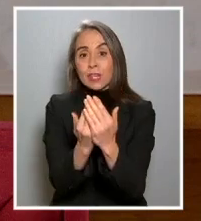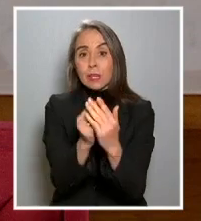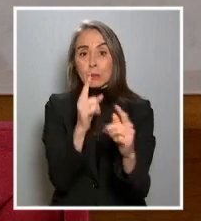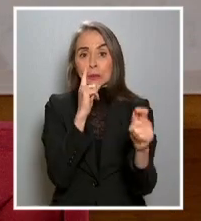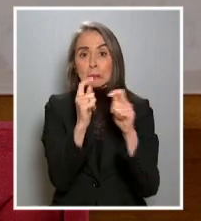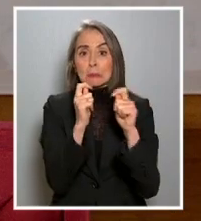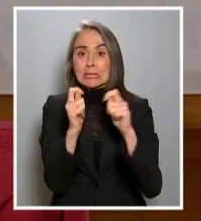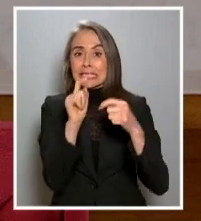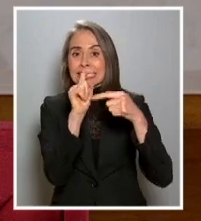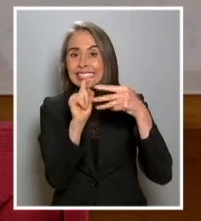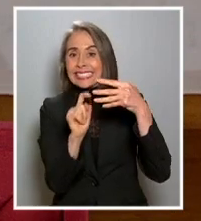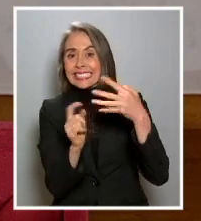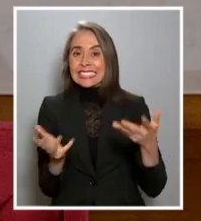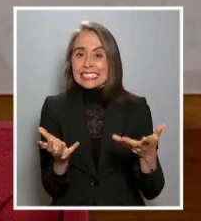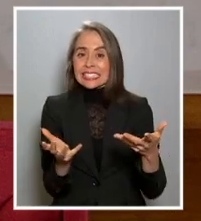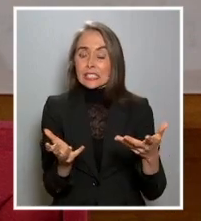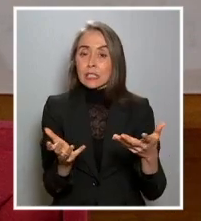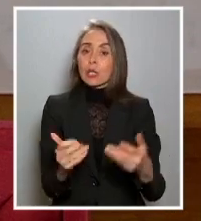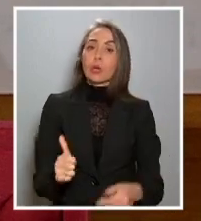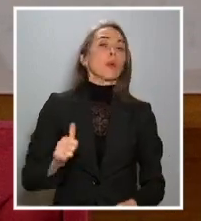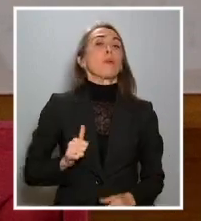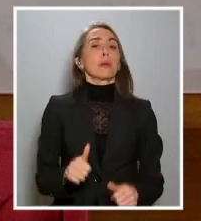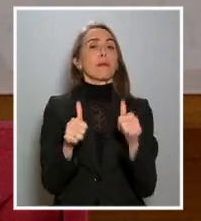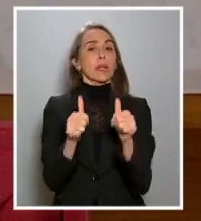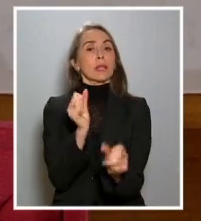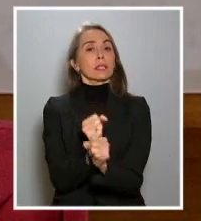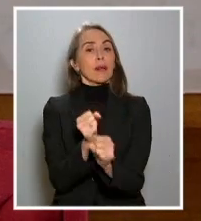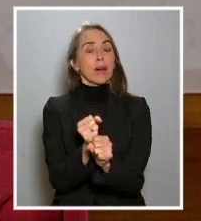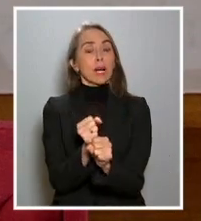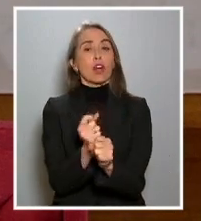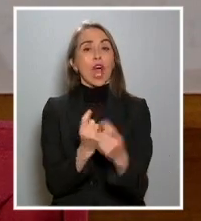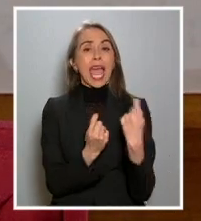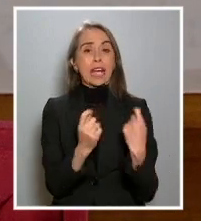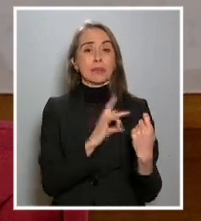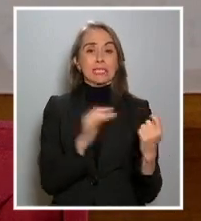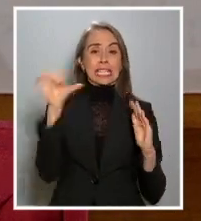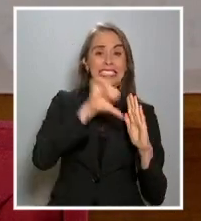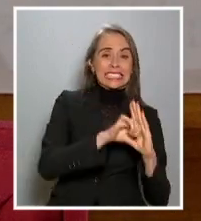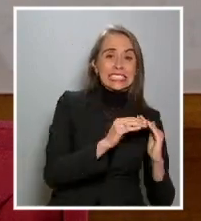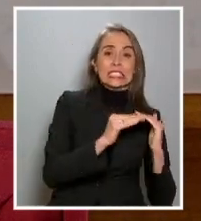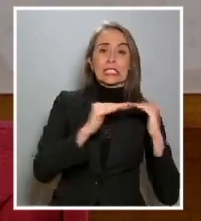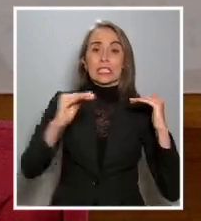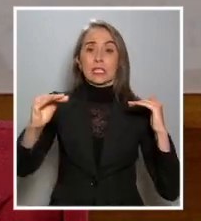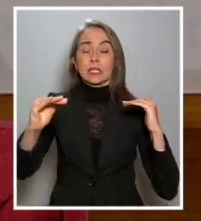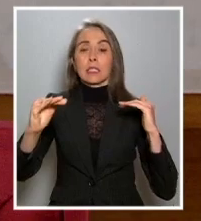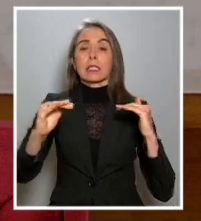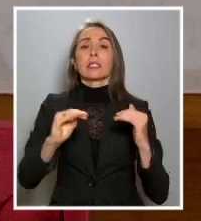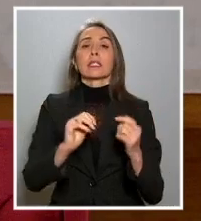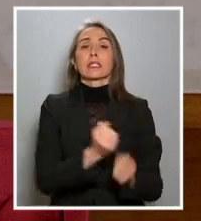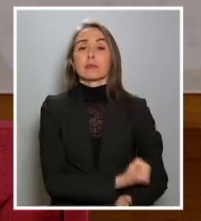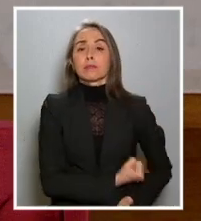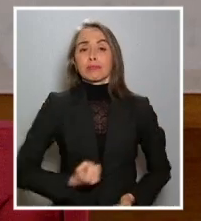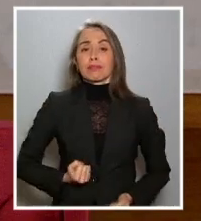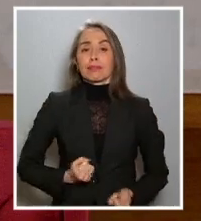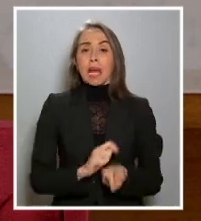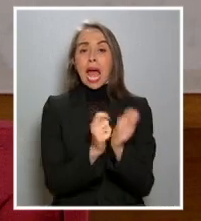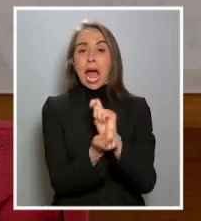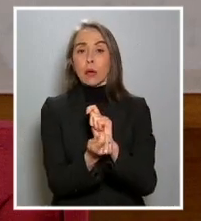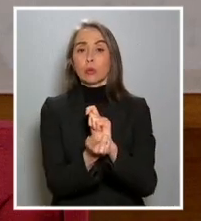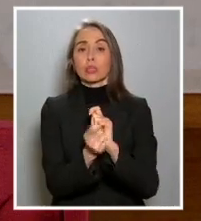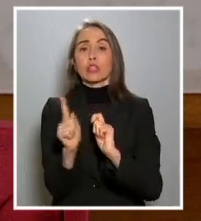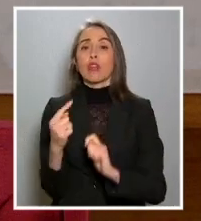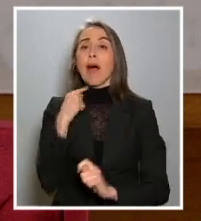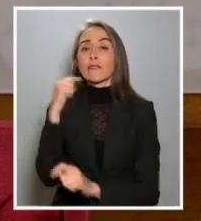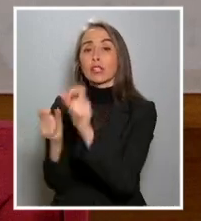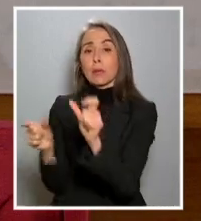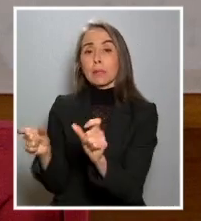amenazas. Y cumplimos exitosamente la tarea de estabilizar la economía mediante un ajuste necesario que no se hizo a costa de los más